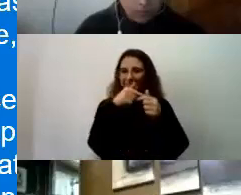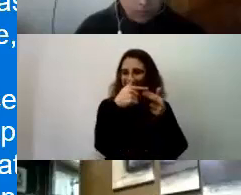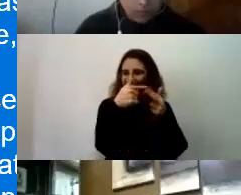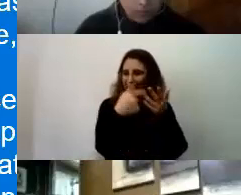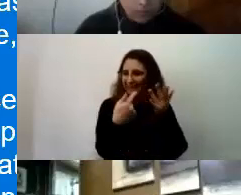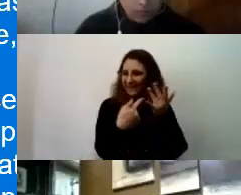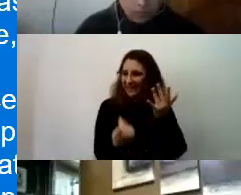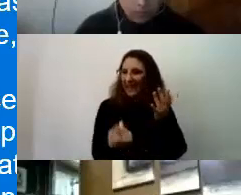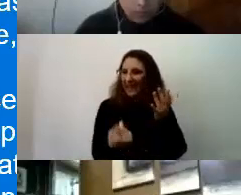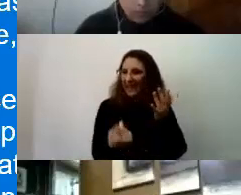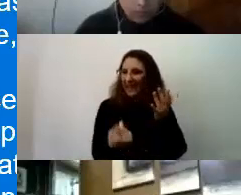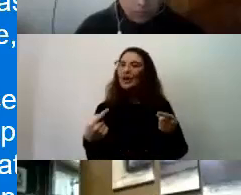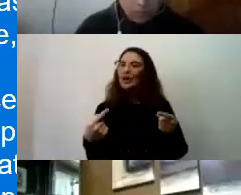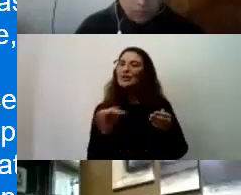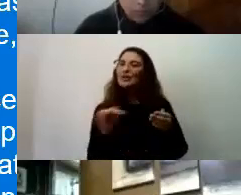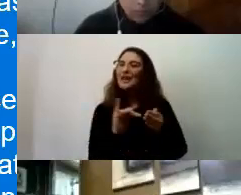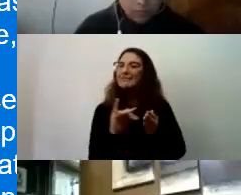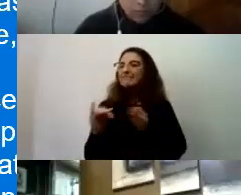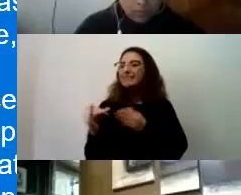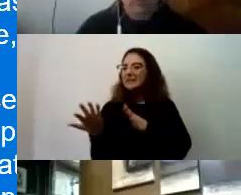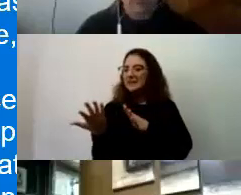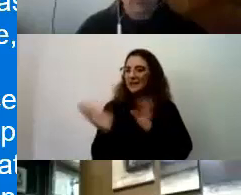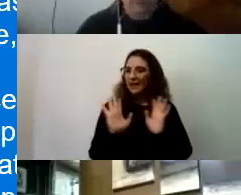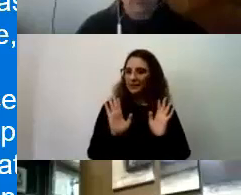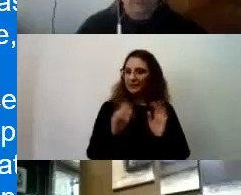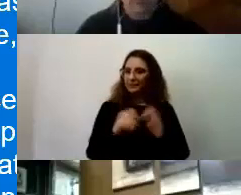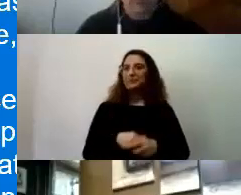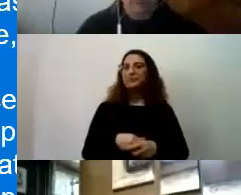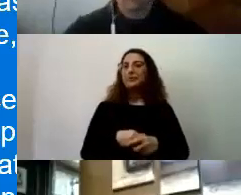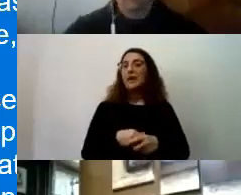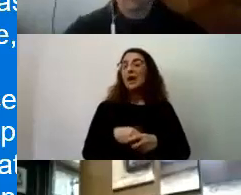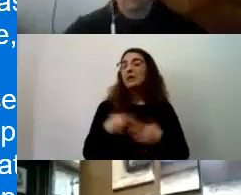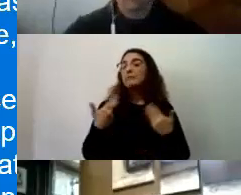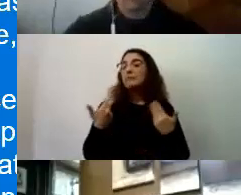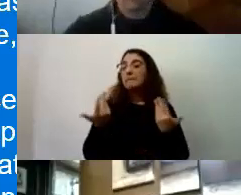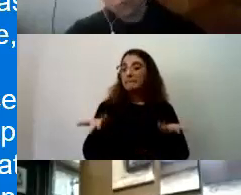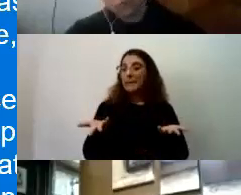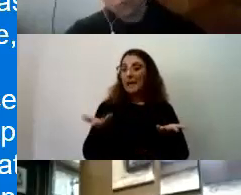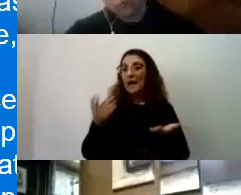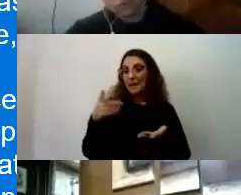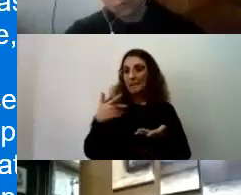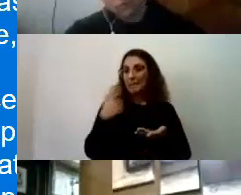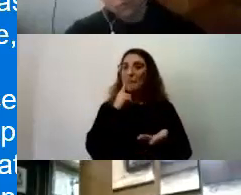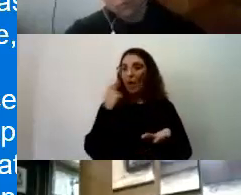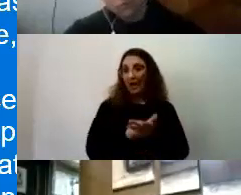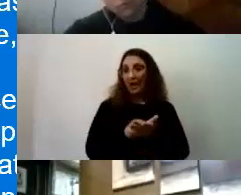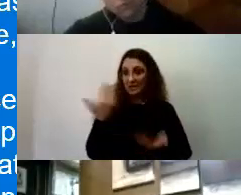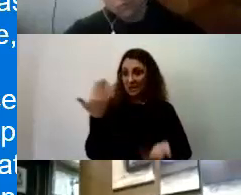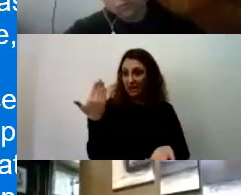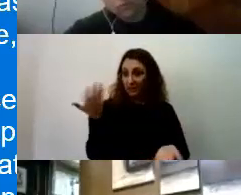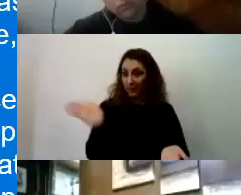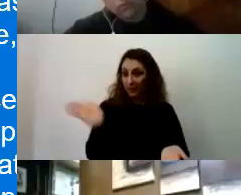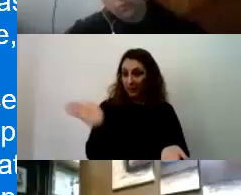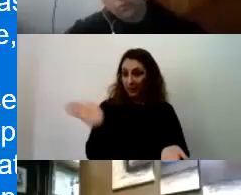teoría de las cuestiones abstractas, a fin de poder desarrollar su rol en los casos en los que